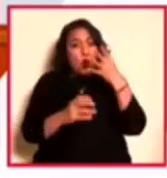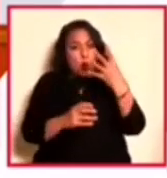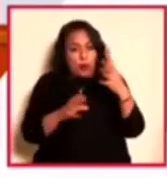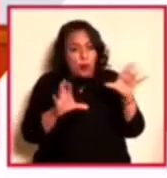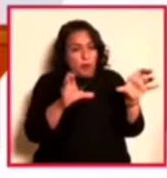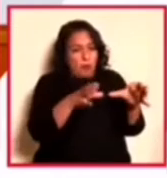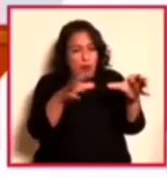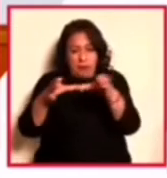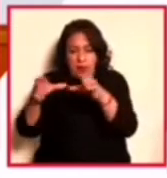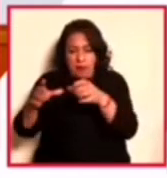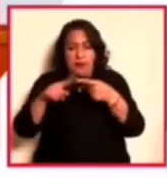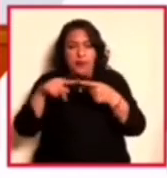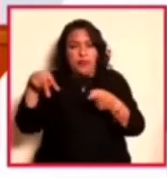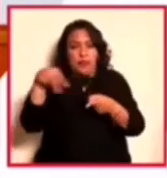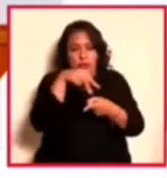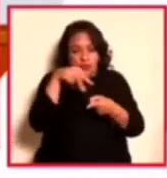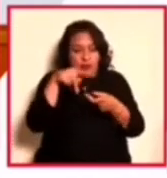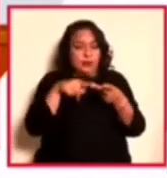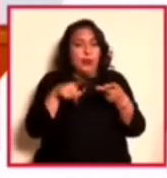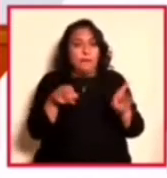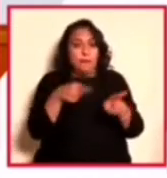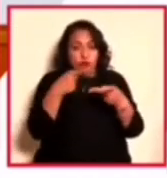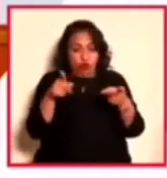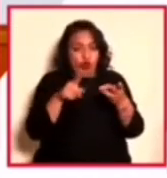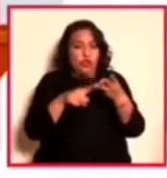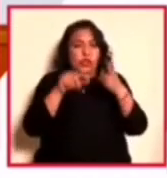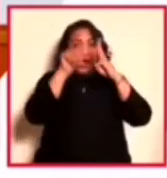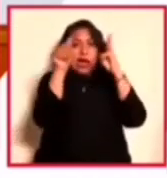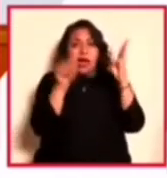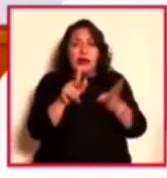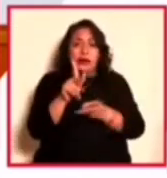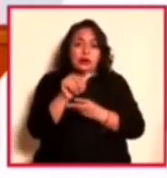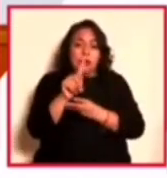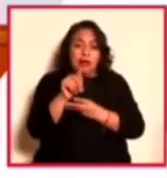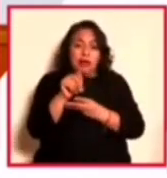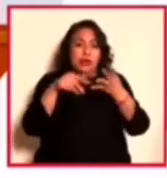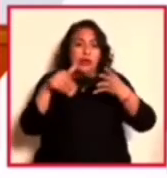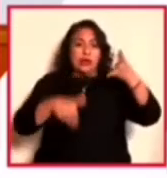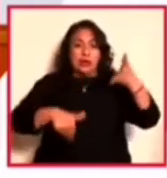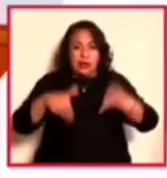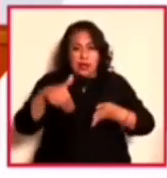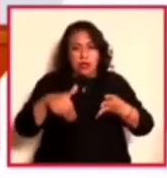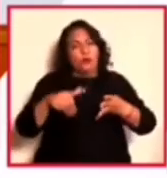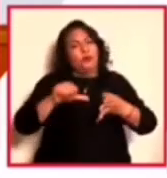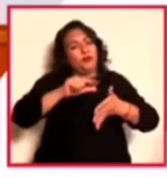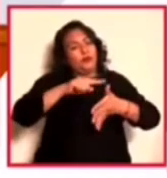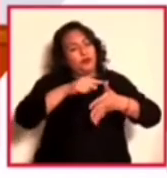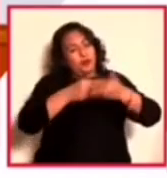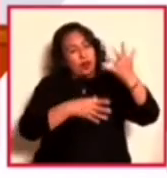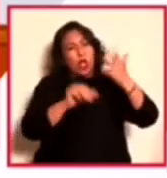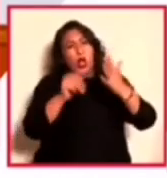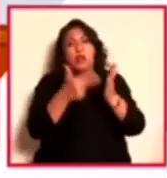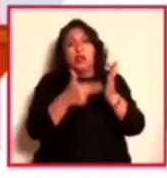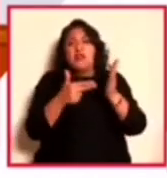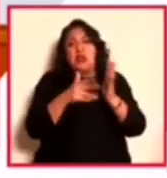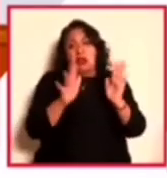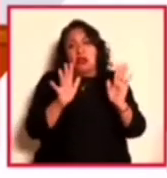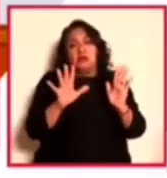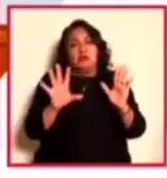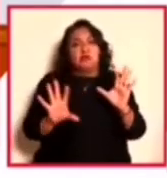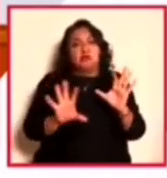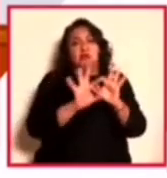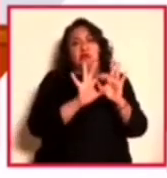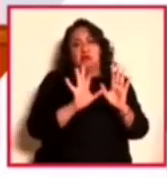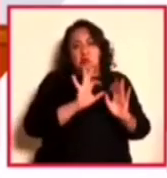básicas: danza, música, artes plásticas, teatro y otros talleres que se han considerado alternativos.